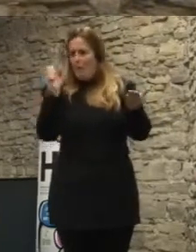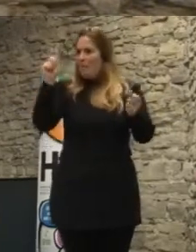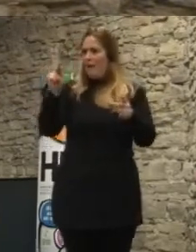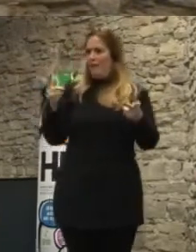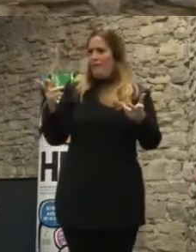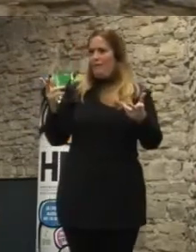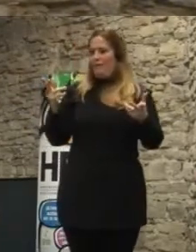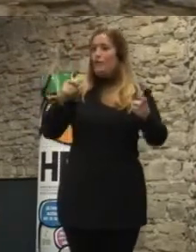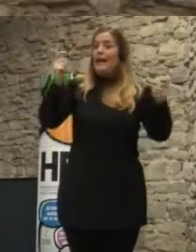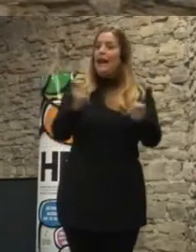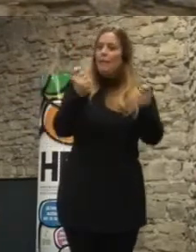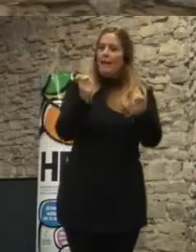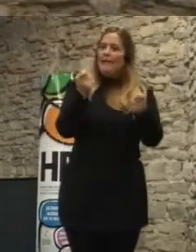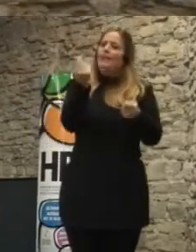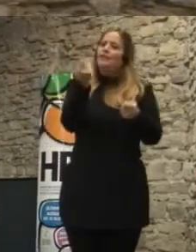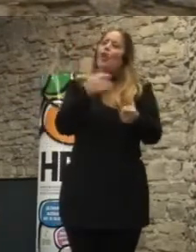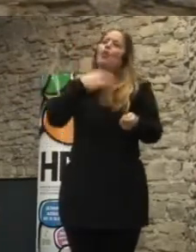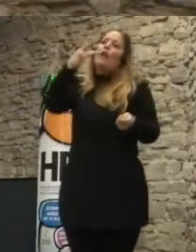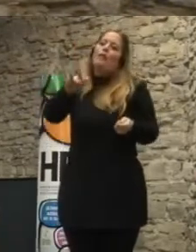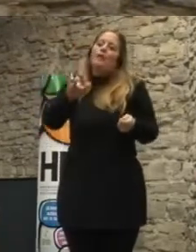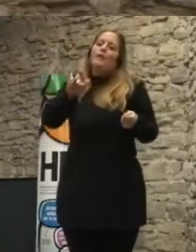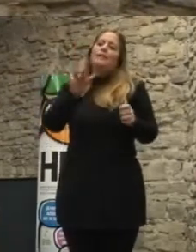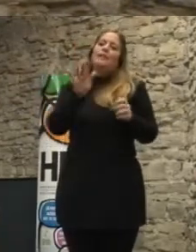donaciones, huelgas.